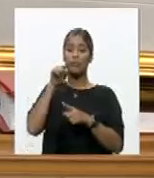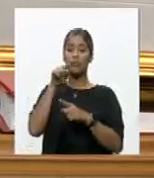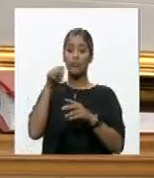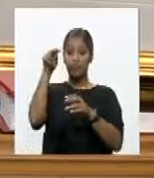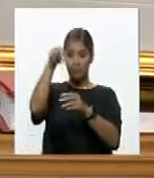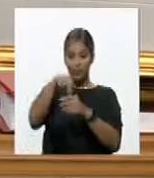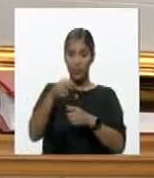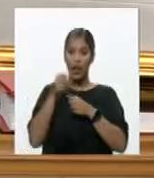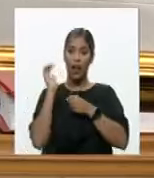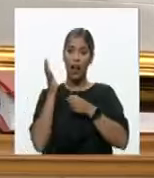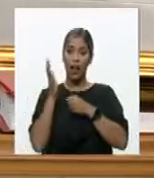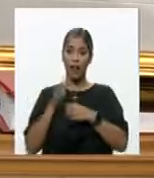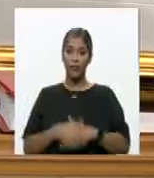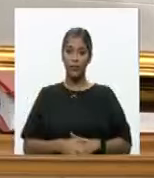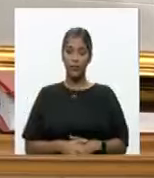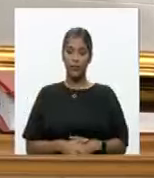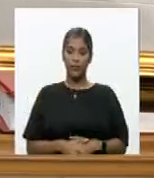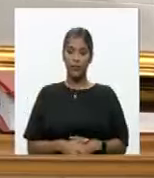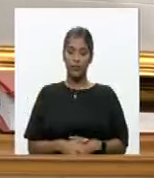oradores, se le concede.